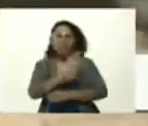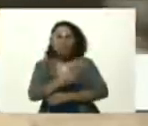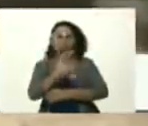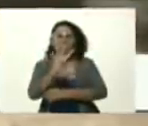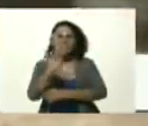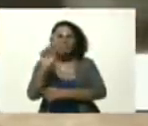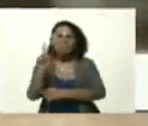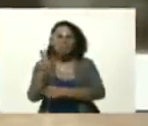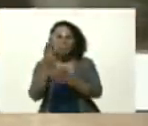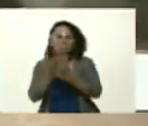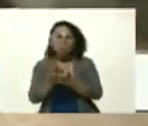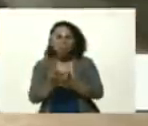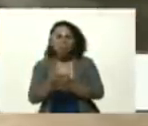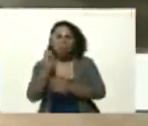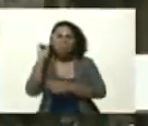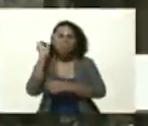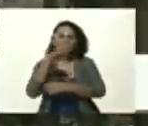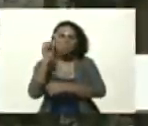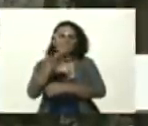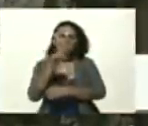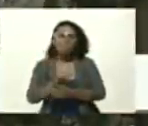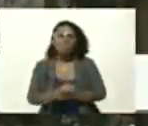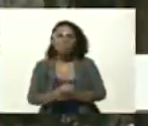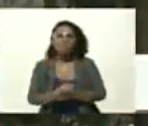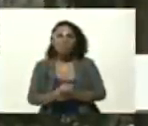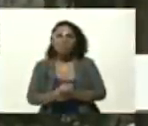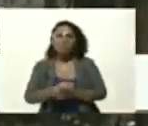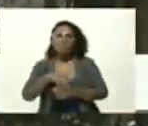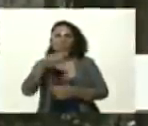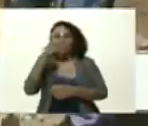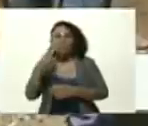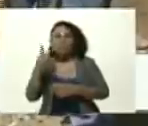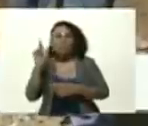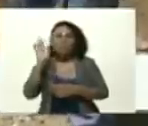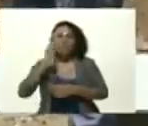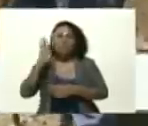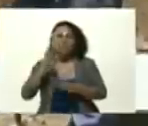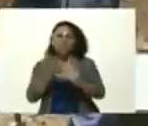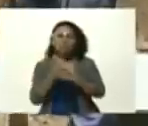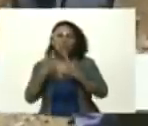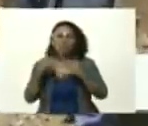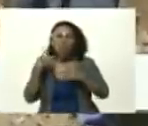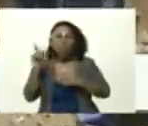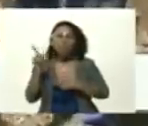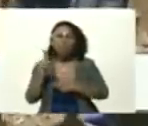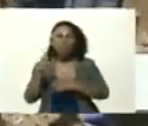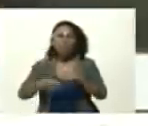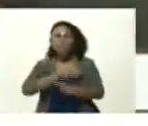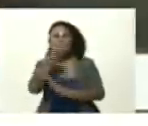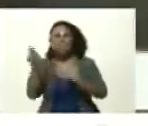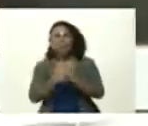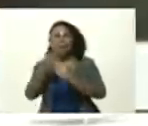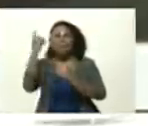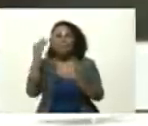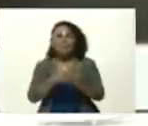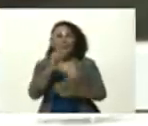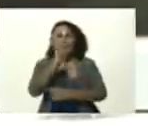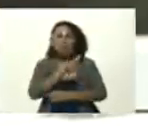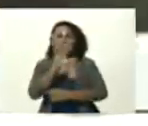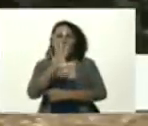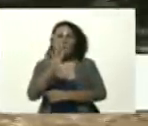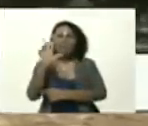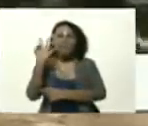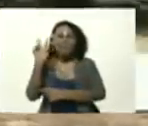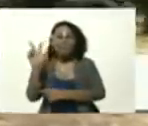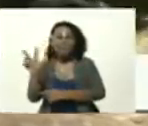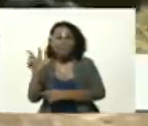10.441 toneladas de desechos sólidos y desechos vegetales en todo el campus, un total de 1.253 viajes